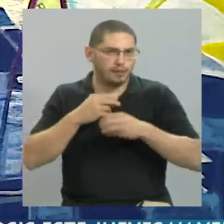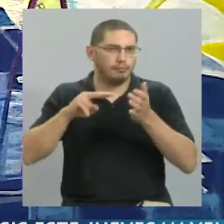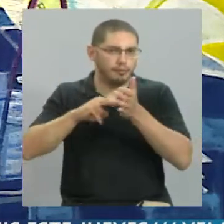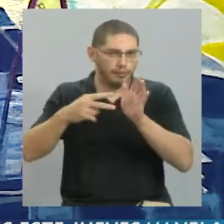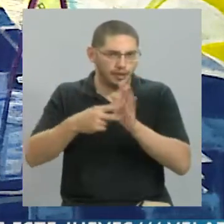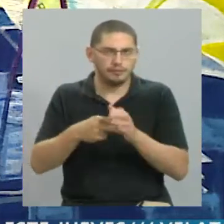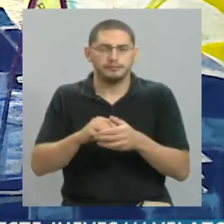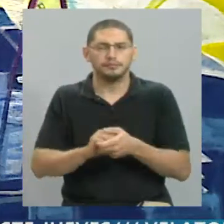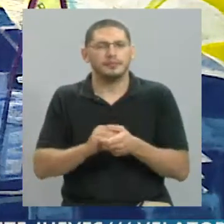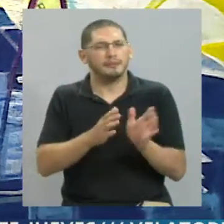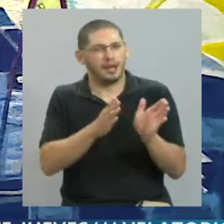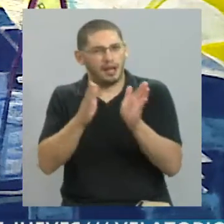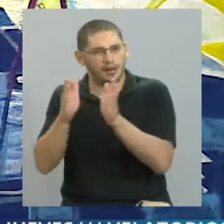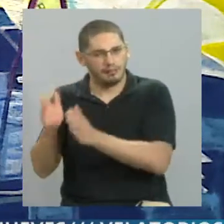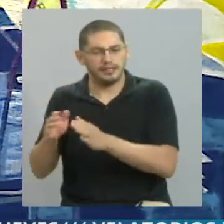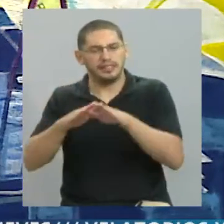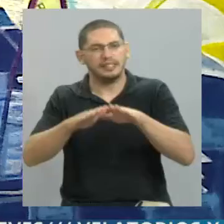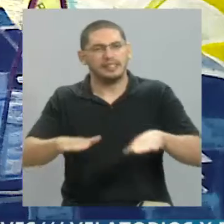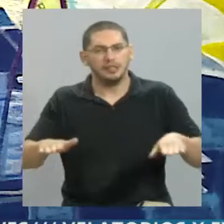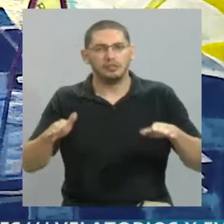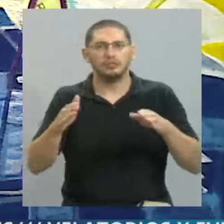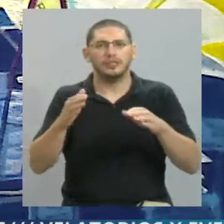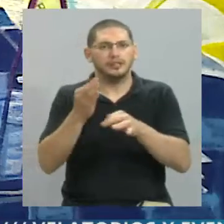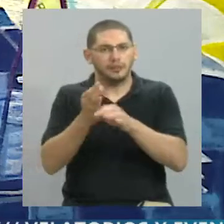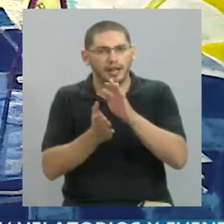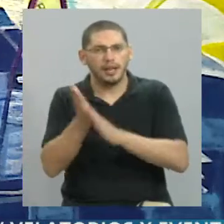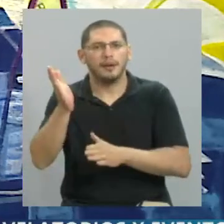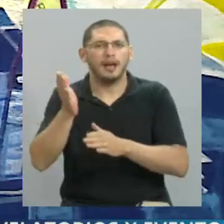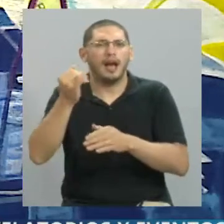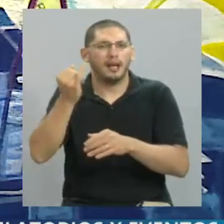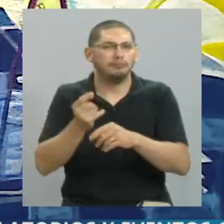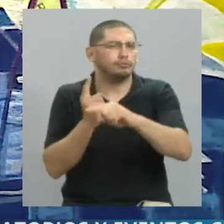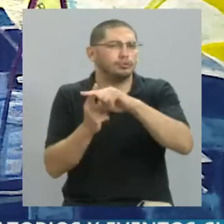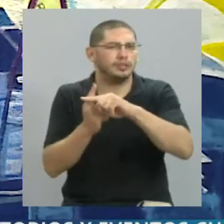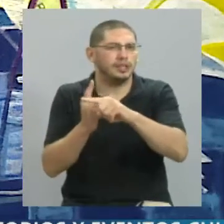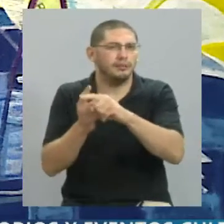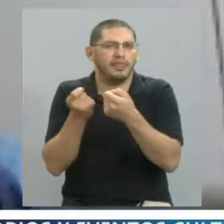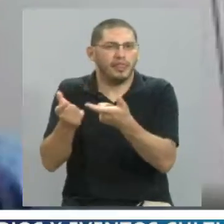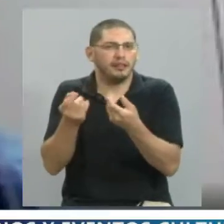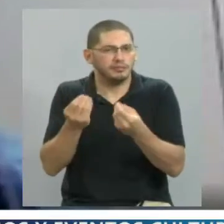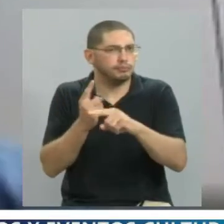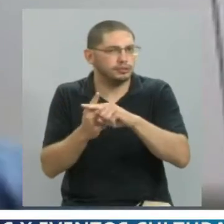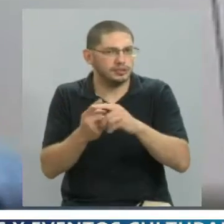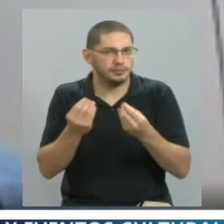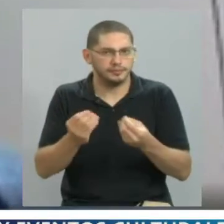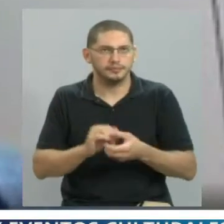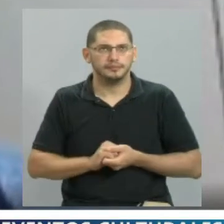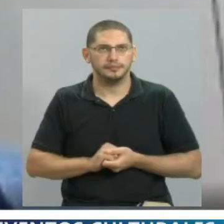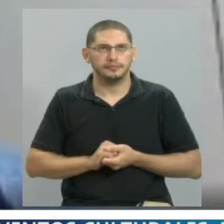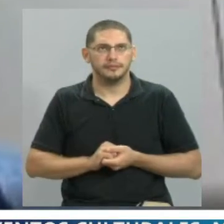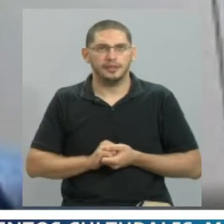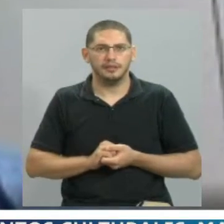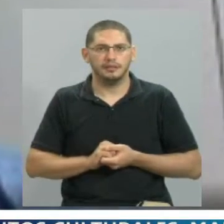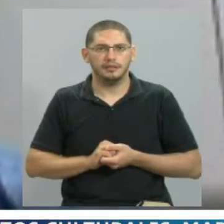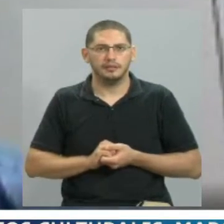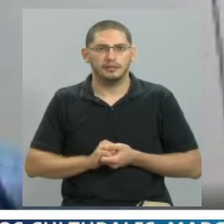son los beneficios, por ejemplo, que los peques, los niños, las niñas vayan al colegio? Que estén presencialmente en el aula.